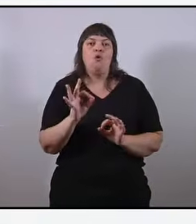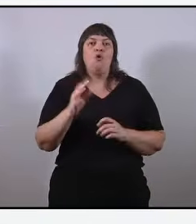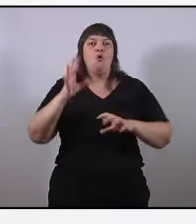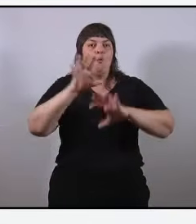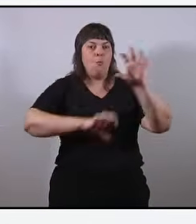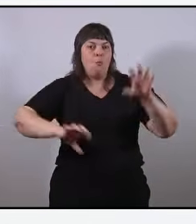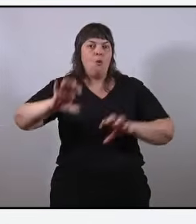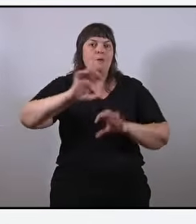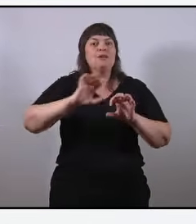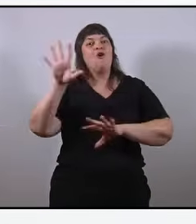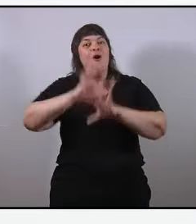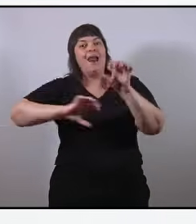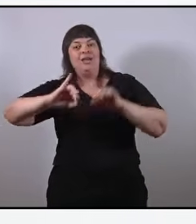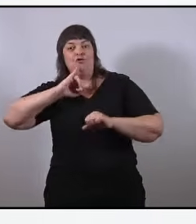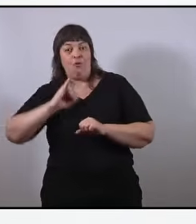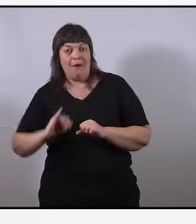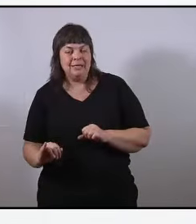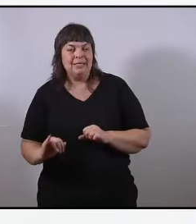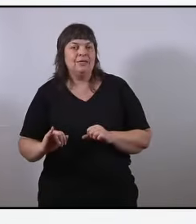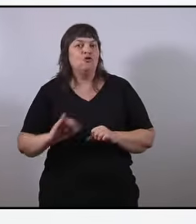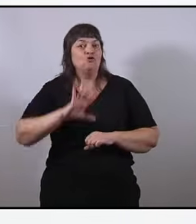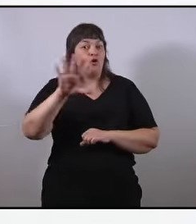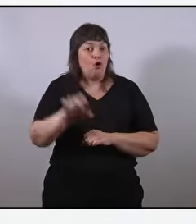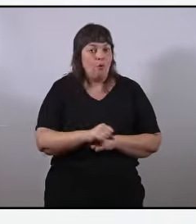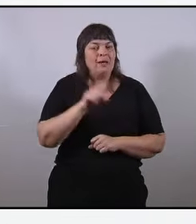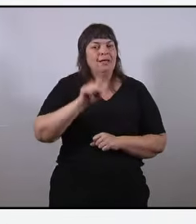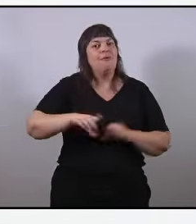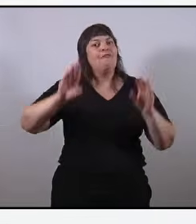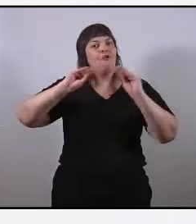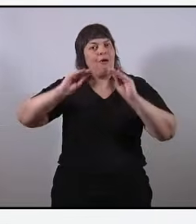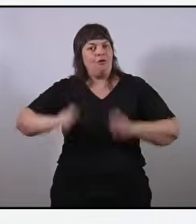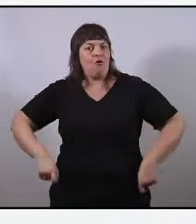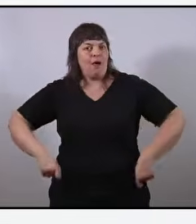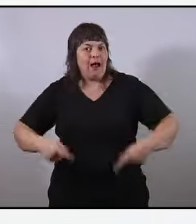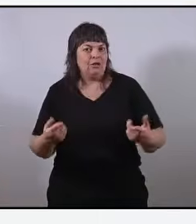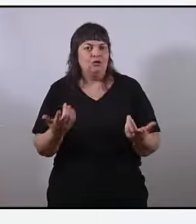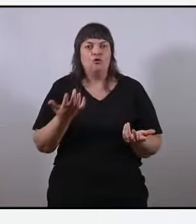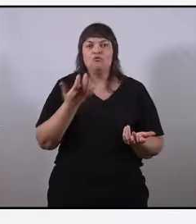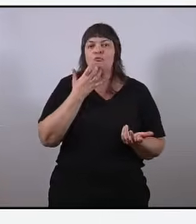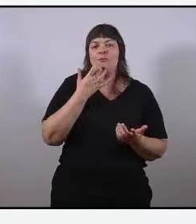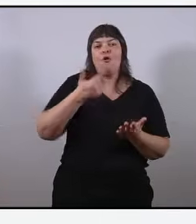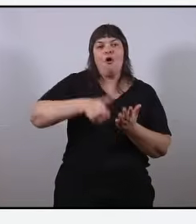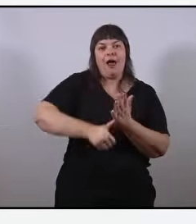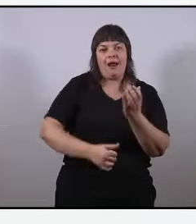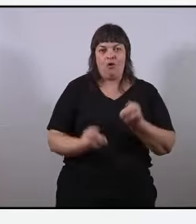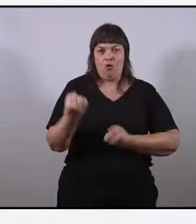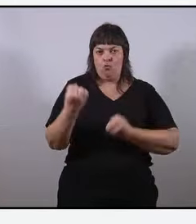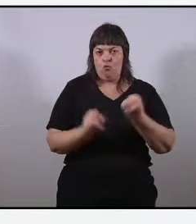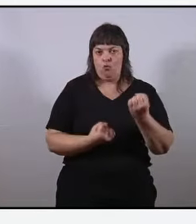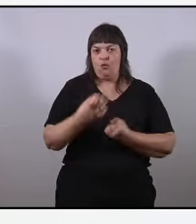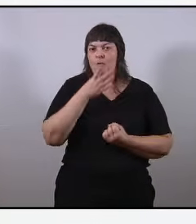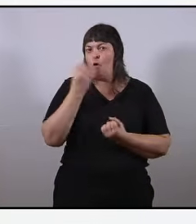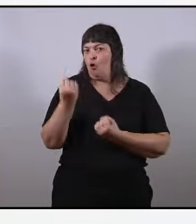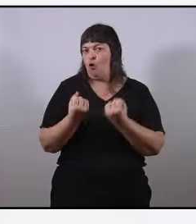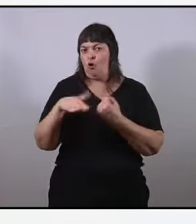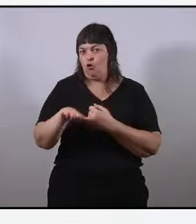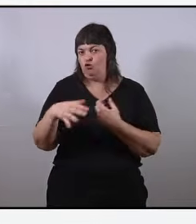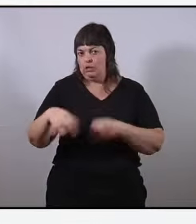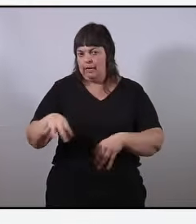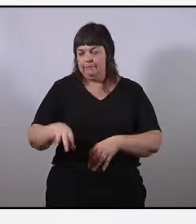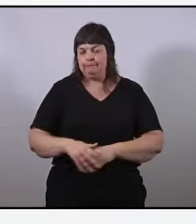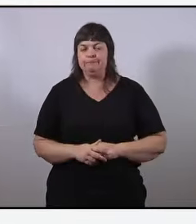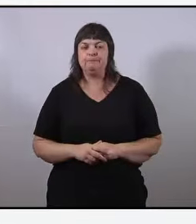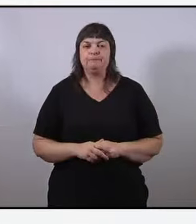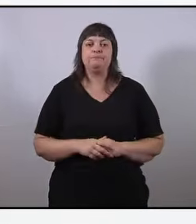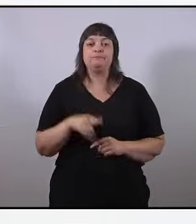y electrodomésticos, y gastos de formación, como por ejemplo el carné de conducir para turismo. En